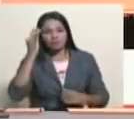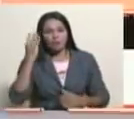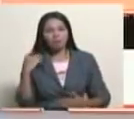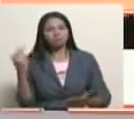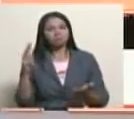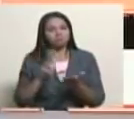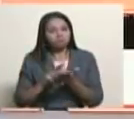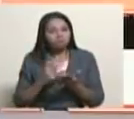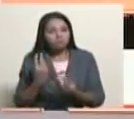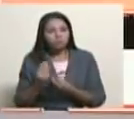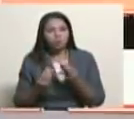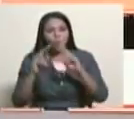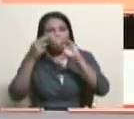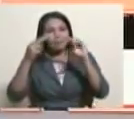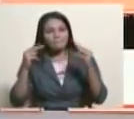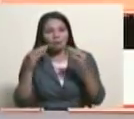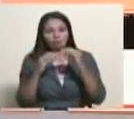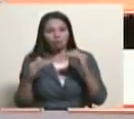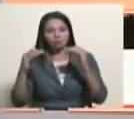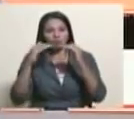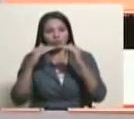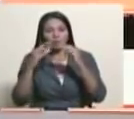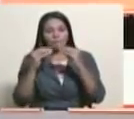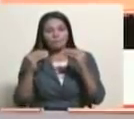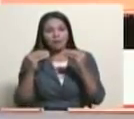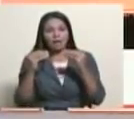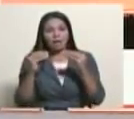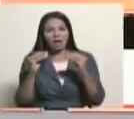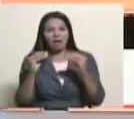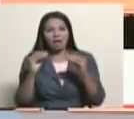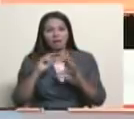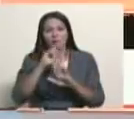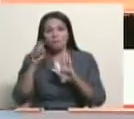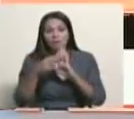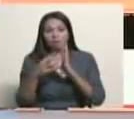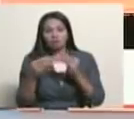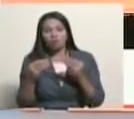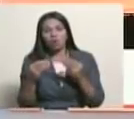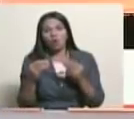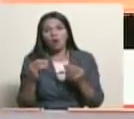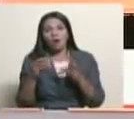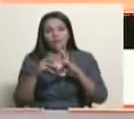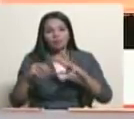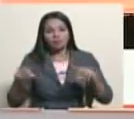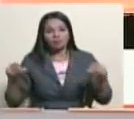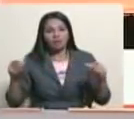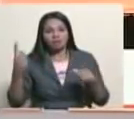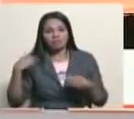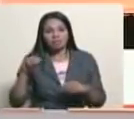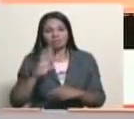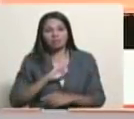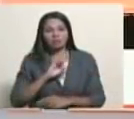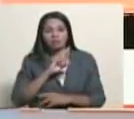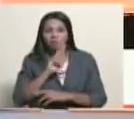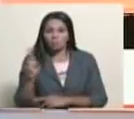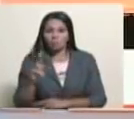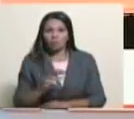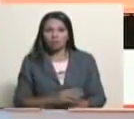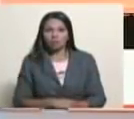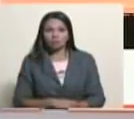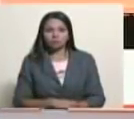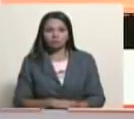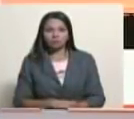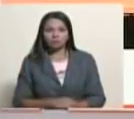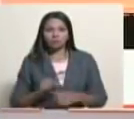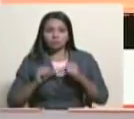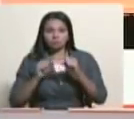cumplir para la paz, para la estabilidad, para la integridad territorial, para la propia existencia de nuestra República y para avanzar